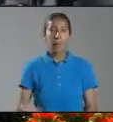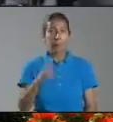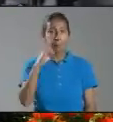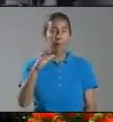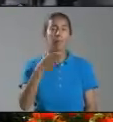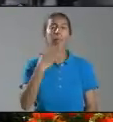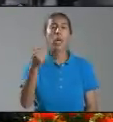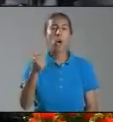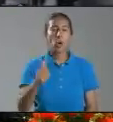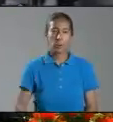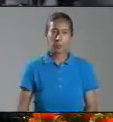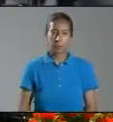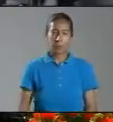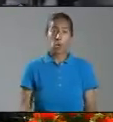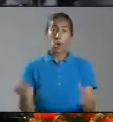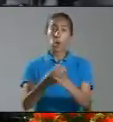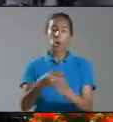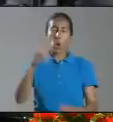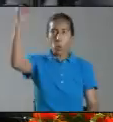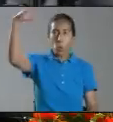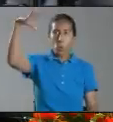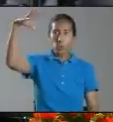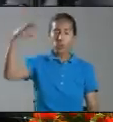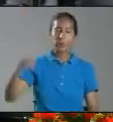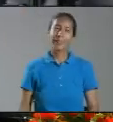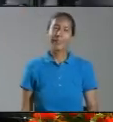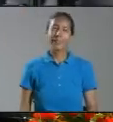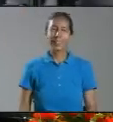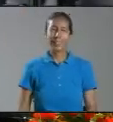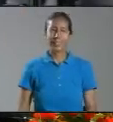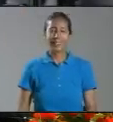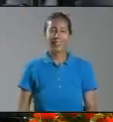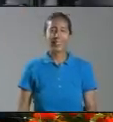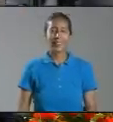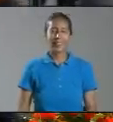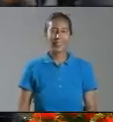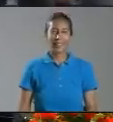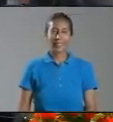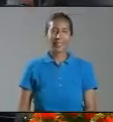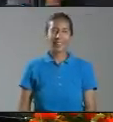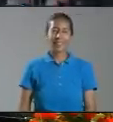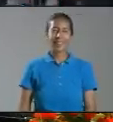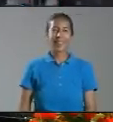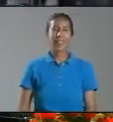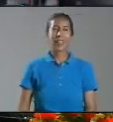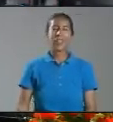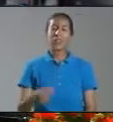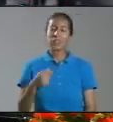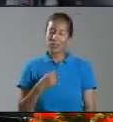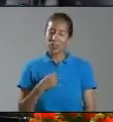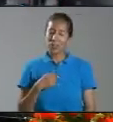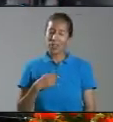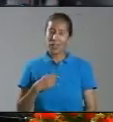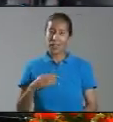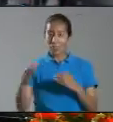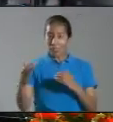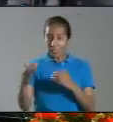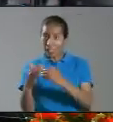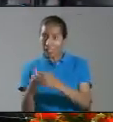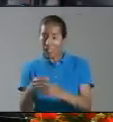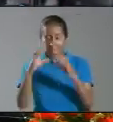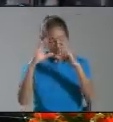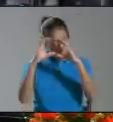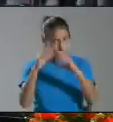hasta con luz, mire. ¿Ya vio? Pues entonces le voy a acercar la lupa. Vamos a hacer